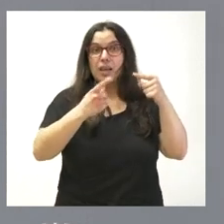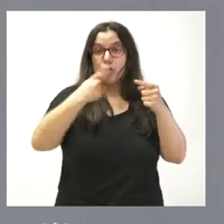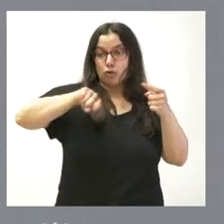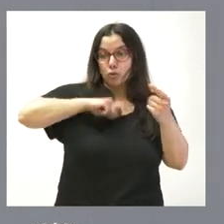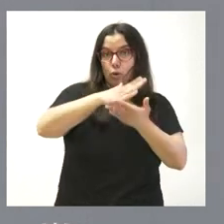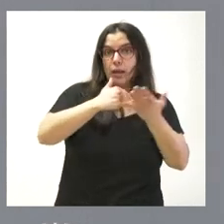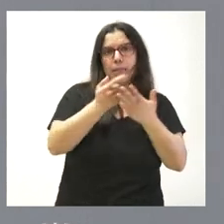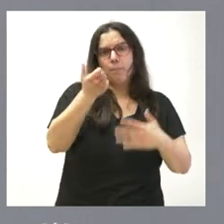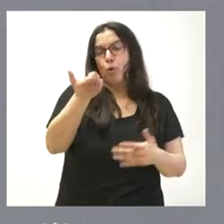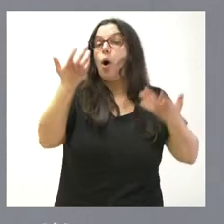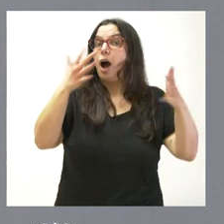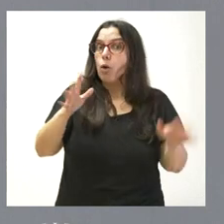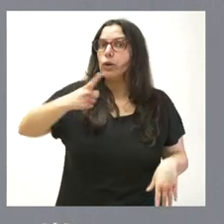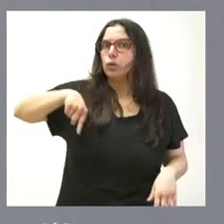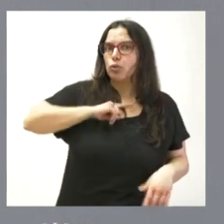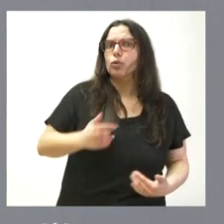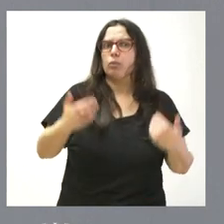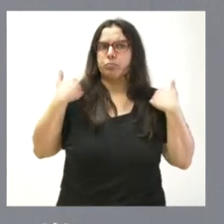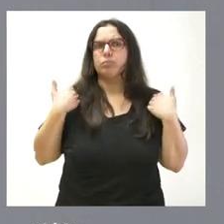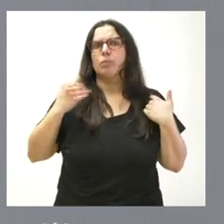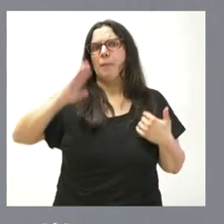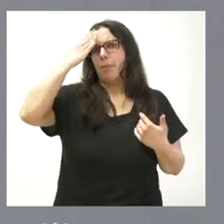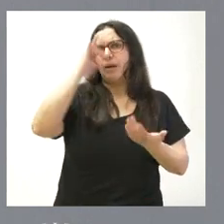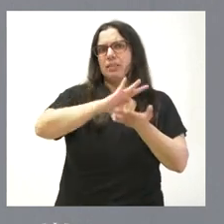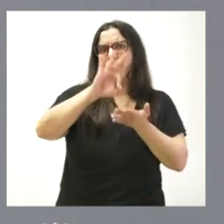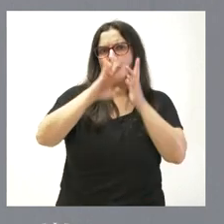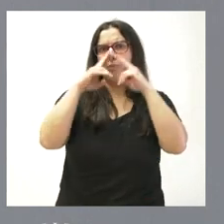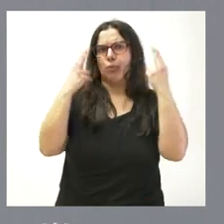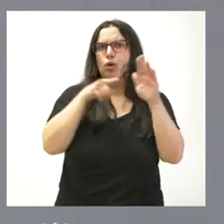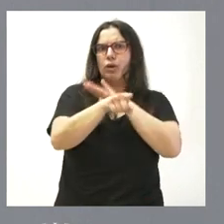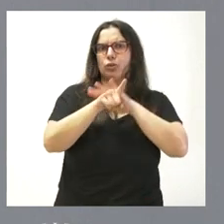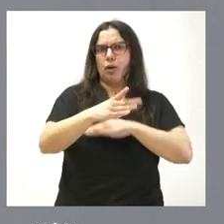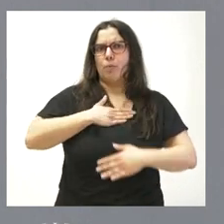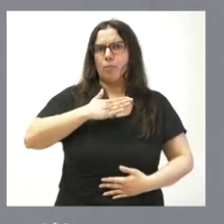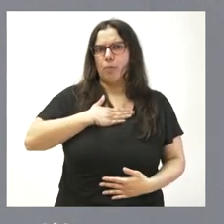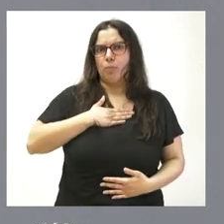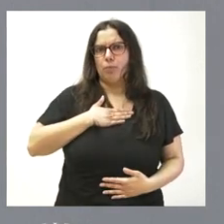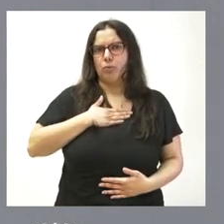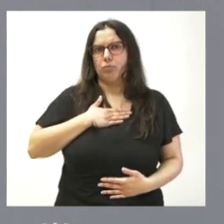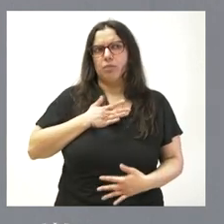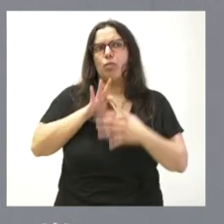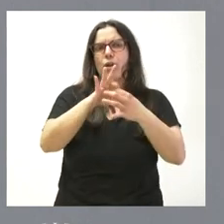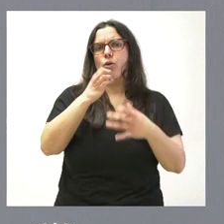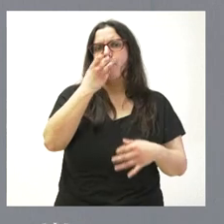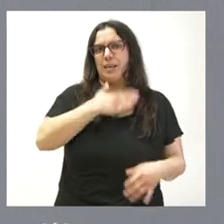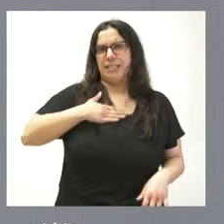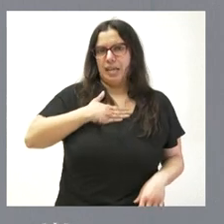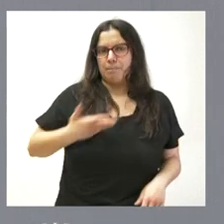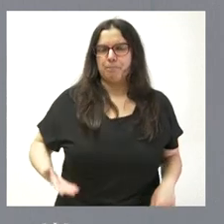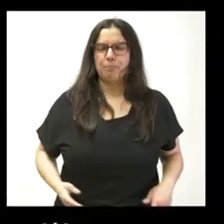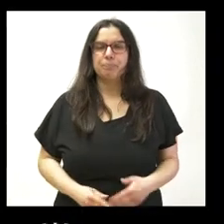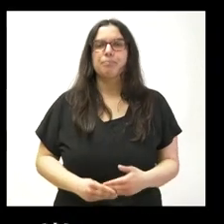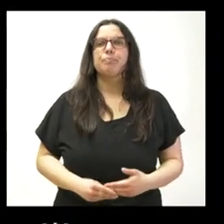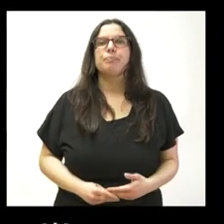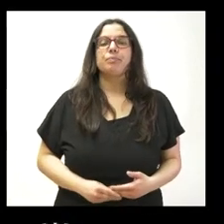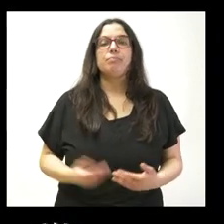las comunidades autónomas quienes tenemos algunos de los principales servicios públicos que tienen que ver con el estado de bienestar y para all